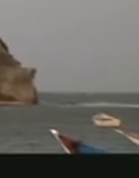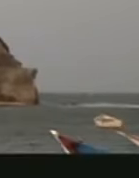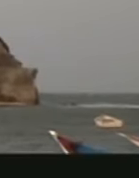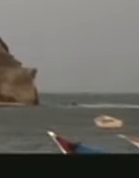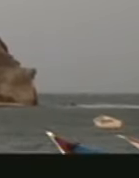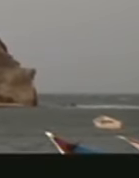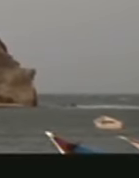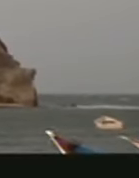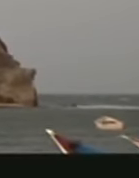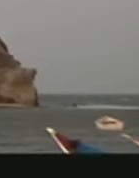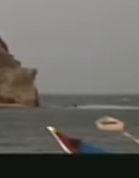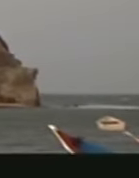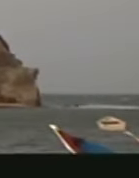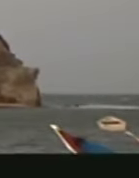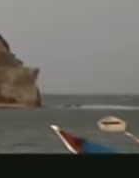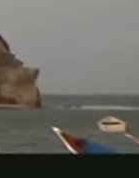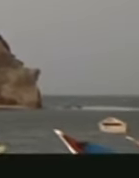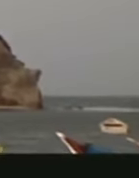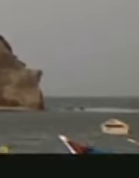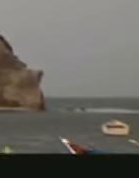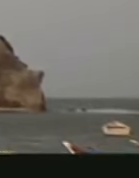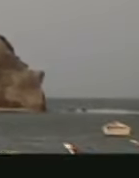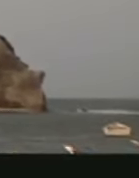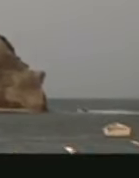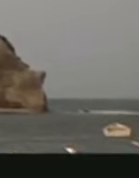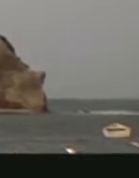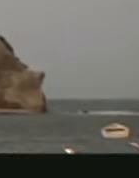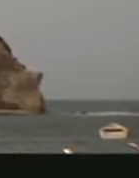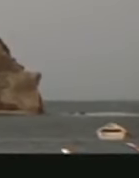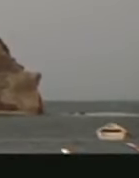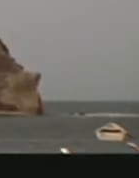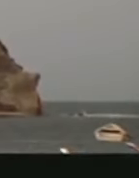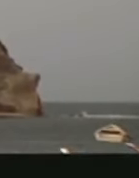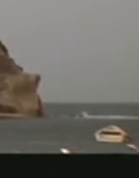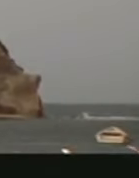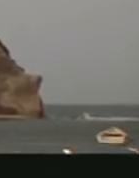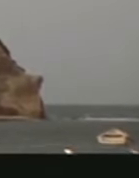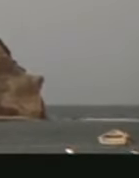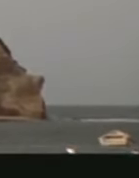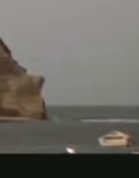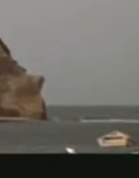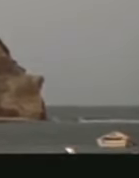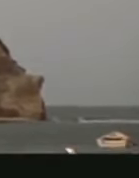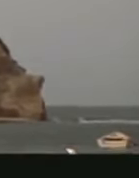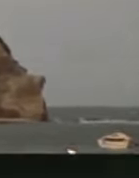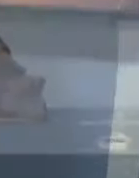información que se vive hasta ahora. Nosotros regresamos con ustedes al estudio. Adelante.